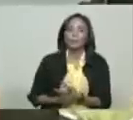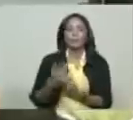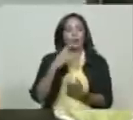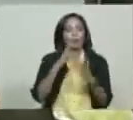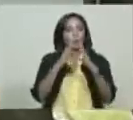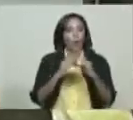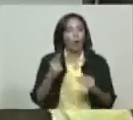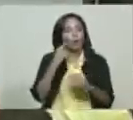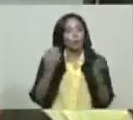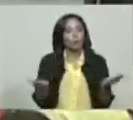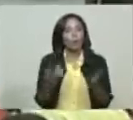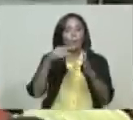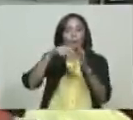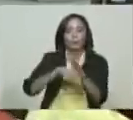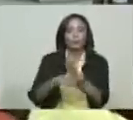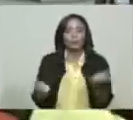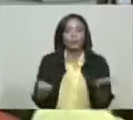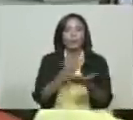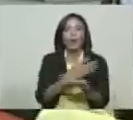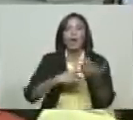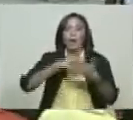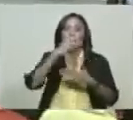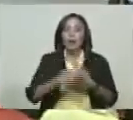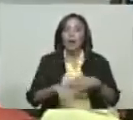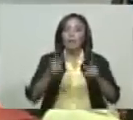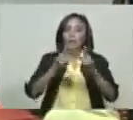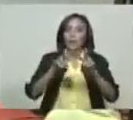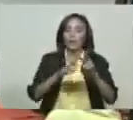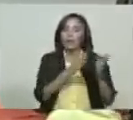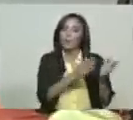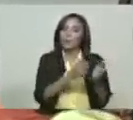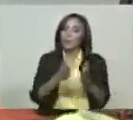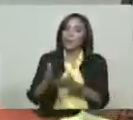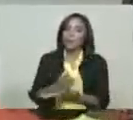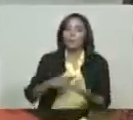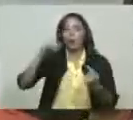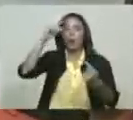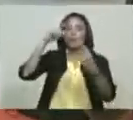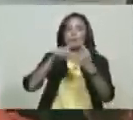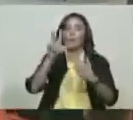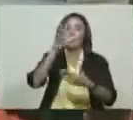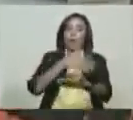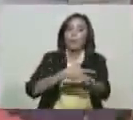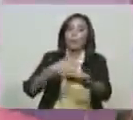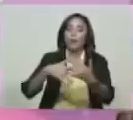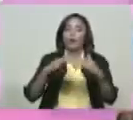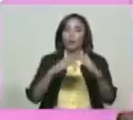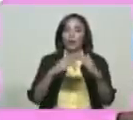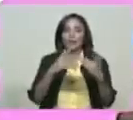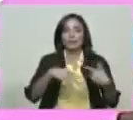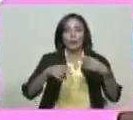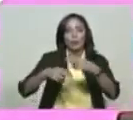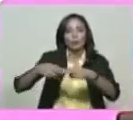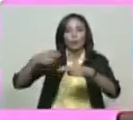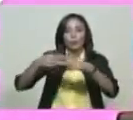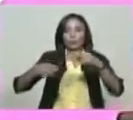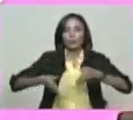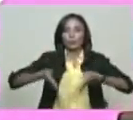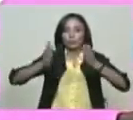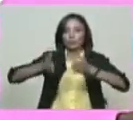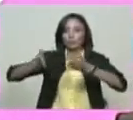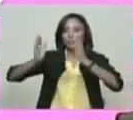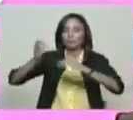contrario, profundizando los planes de vivienda, vamos rumbo a las 3 millones de viviendas, tenemos que llegar. Ricardo